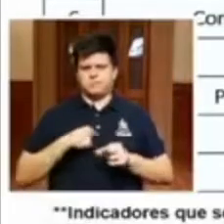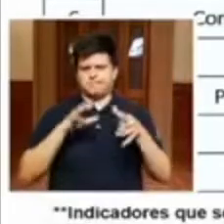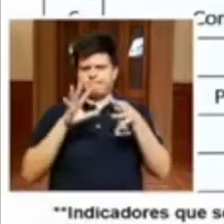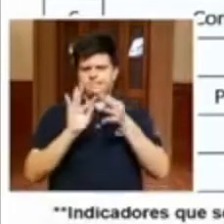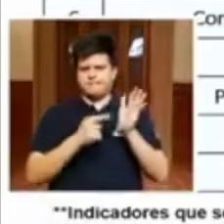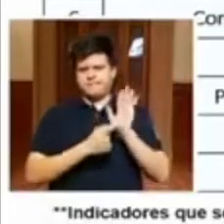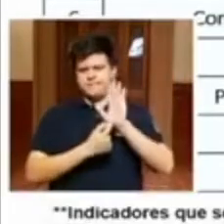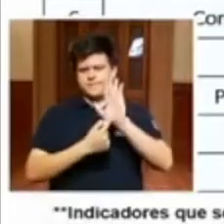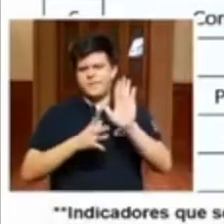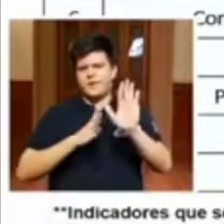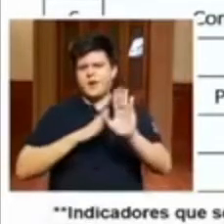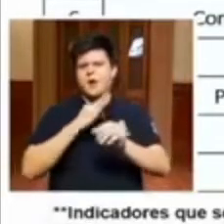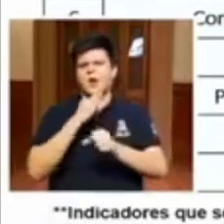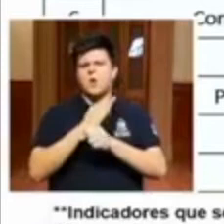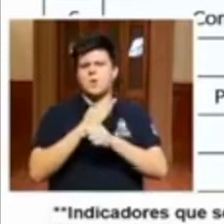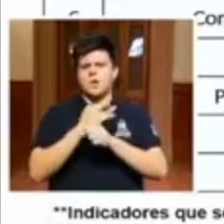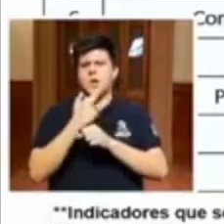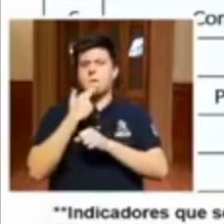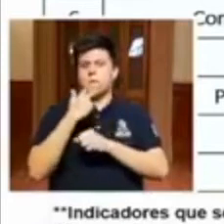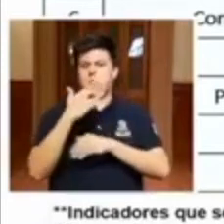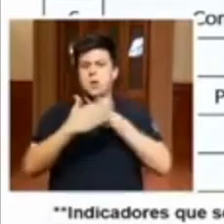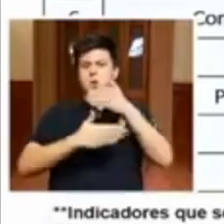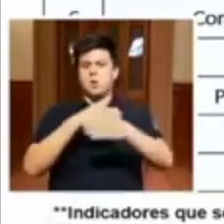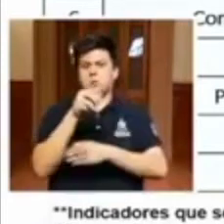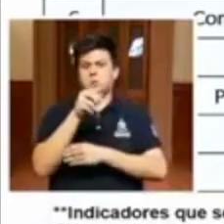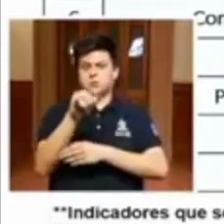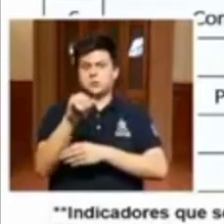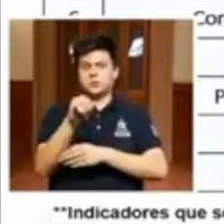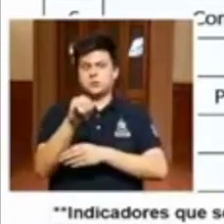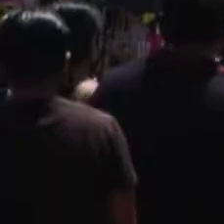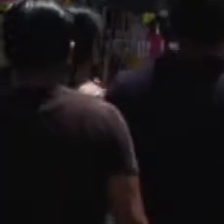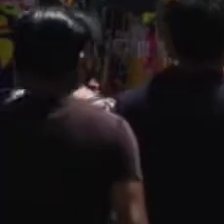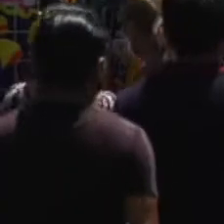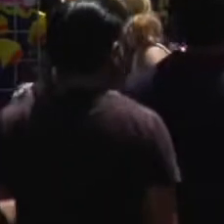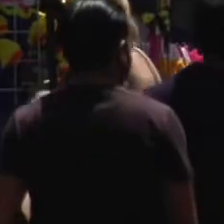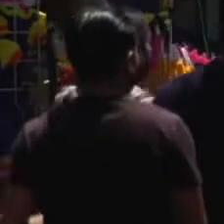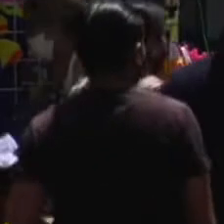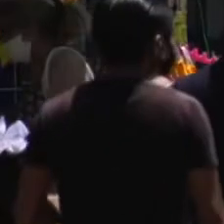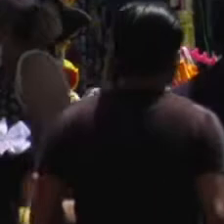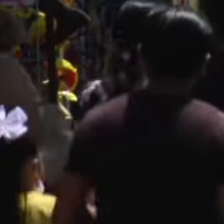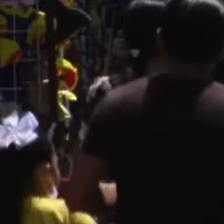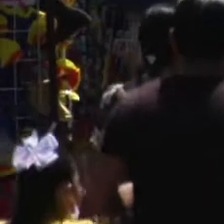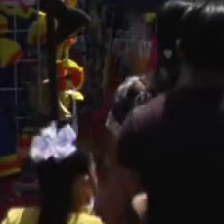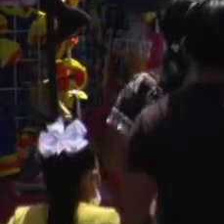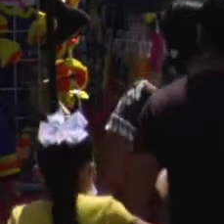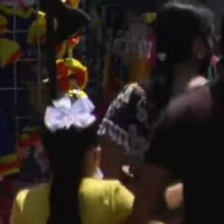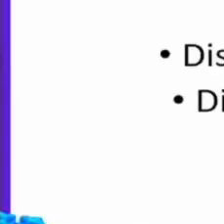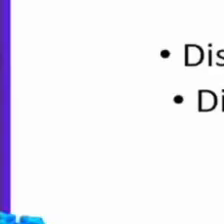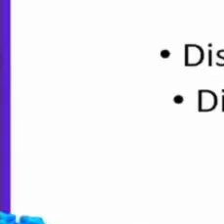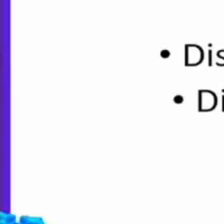agregó que aunque los indicadores de salud son cuatro en verde dos en amarillo dos en rojo y dos de naranja la reactivación económica permanece sin